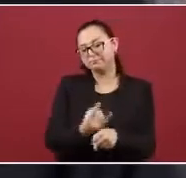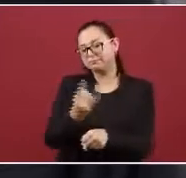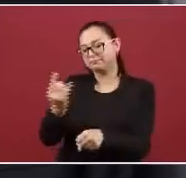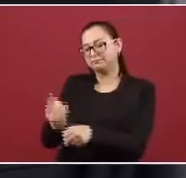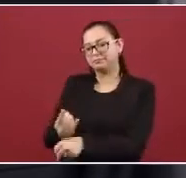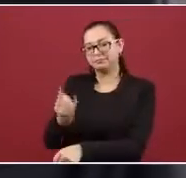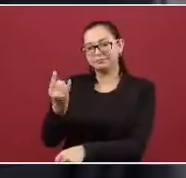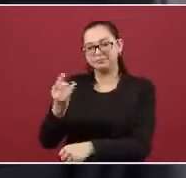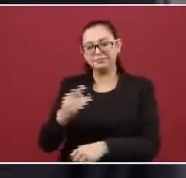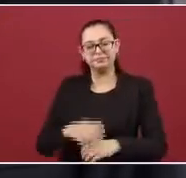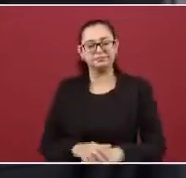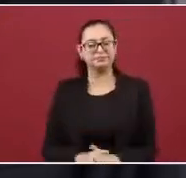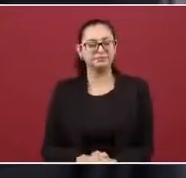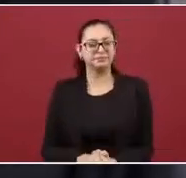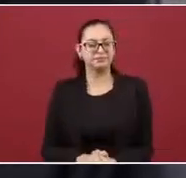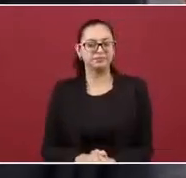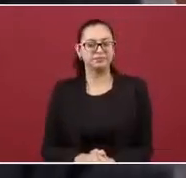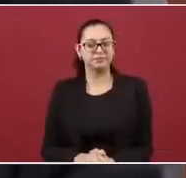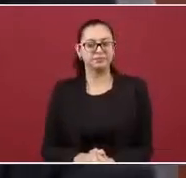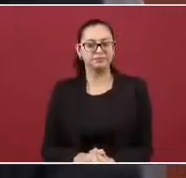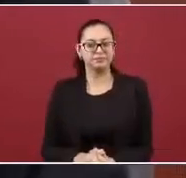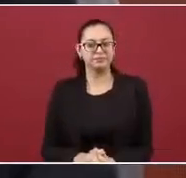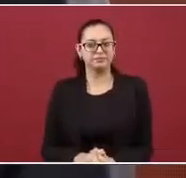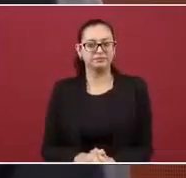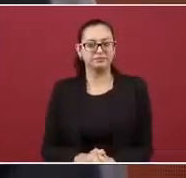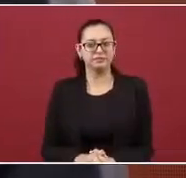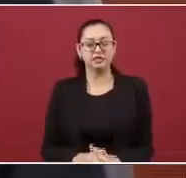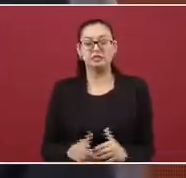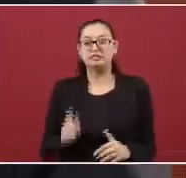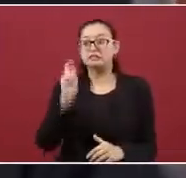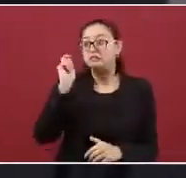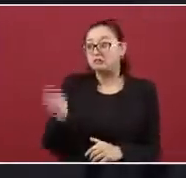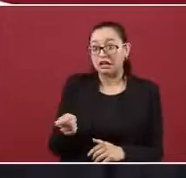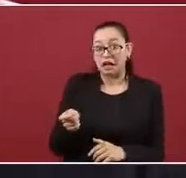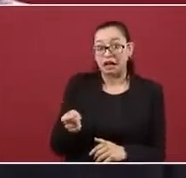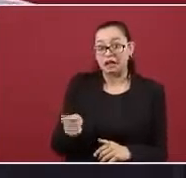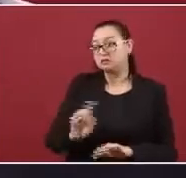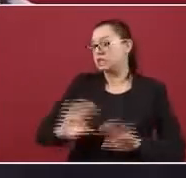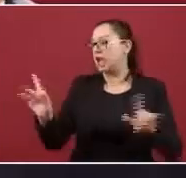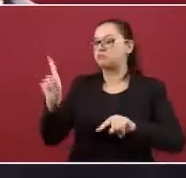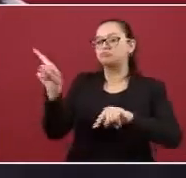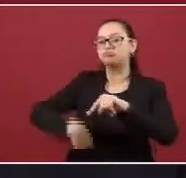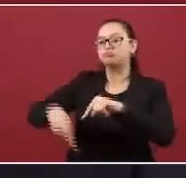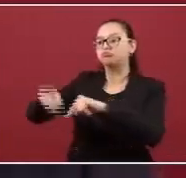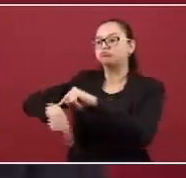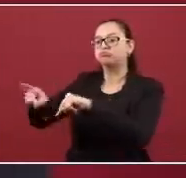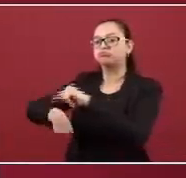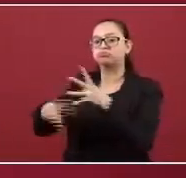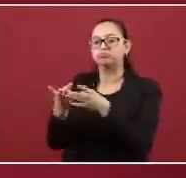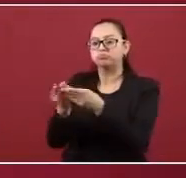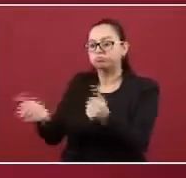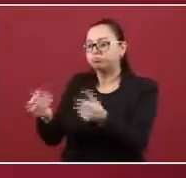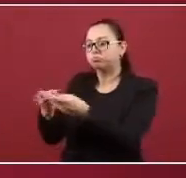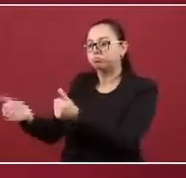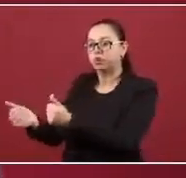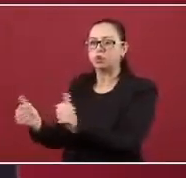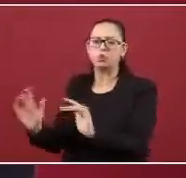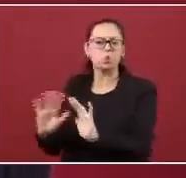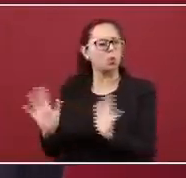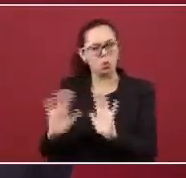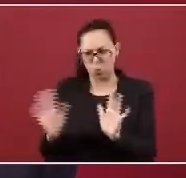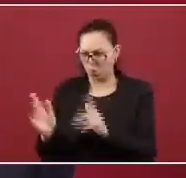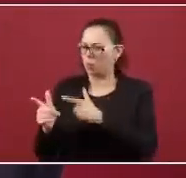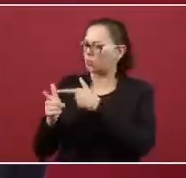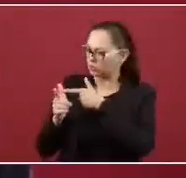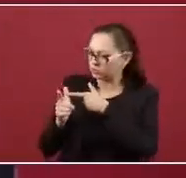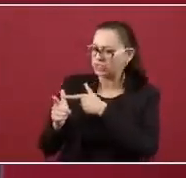y ahora no es que no va a haber estancias infantiles, es que se va a apoyar de